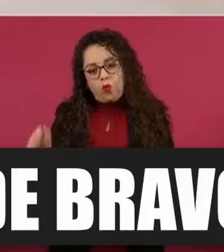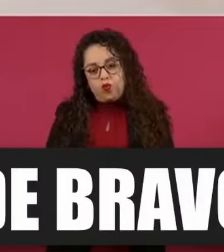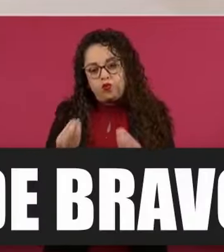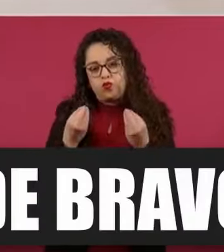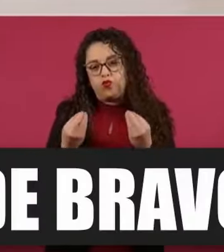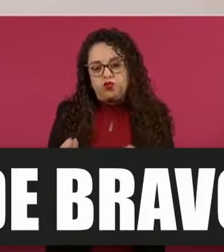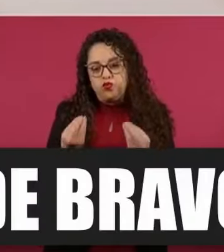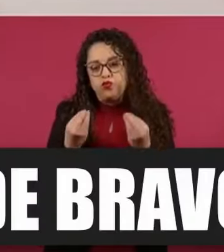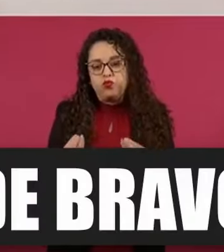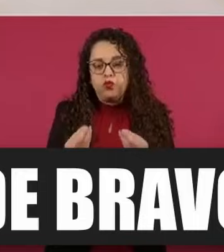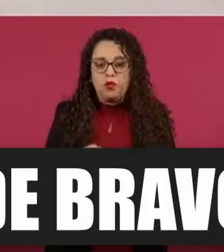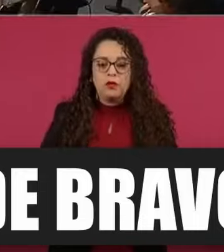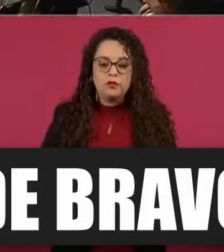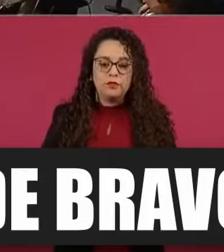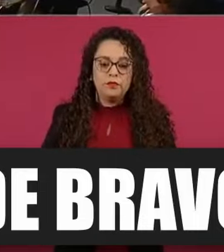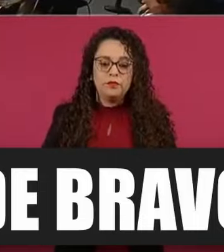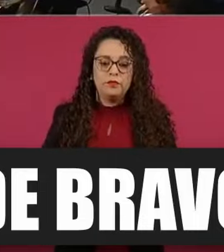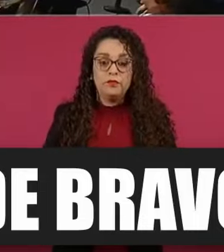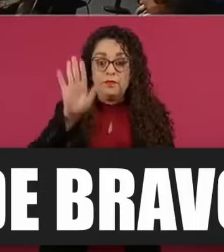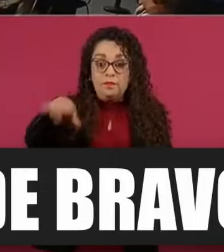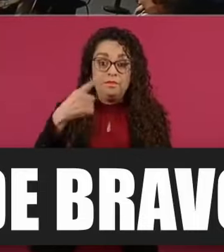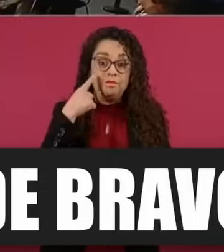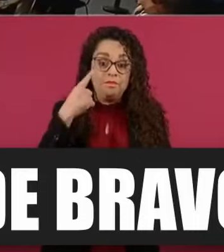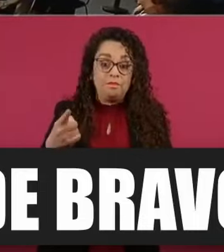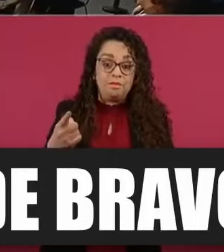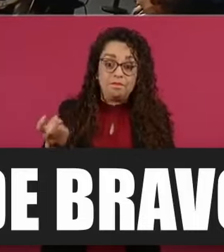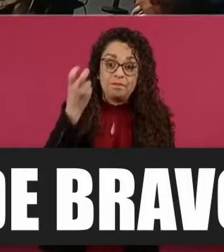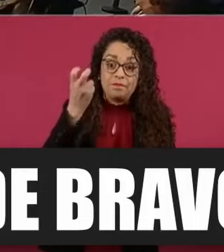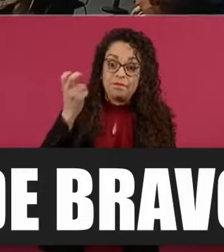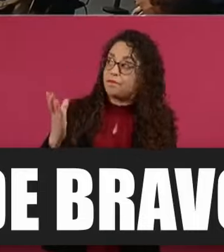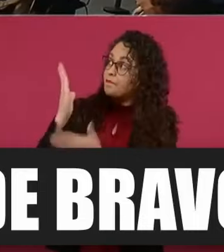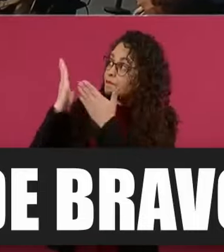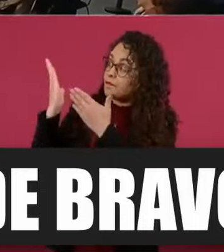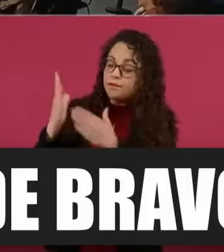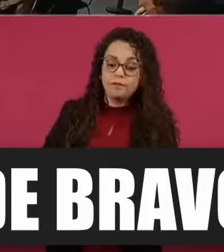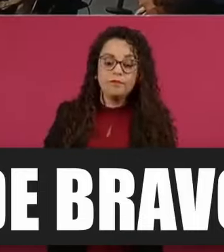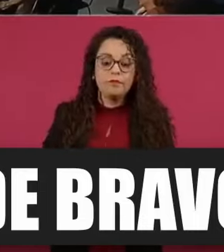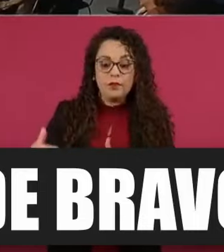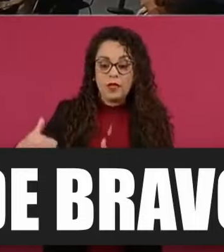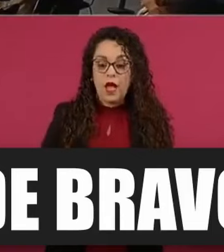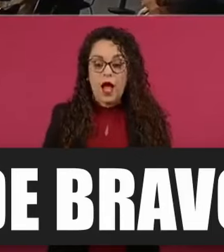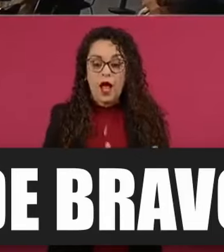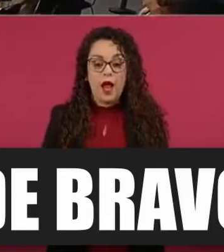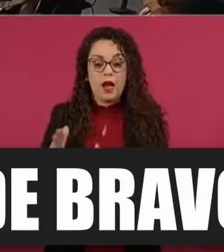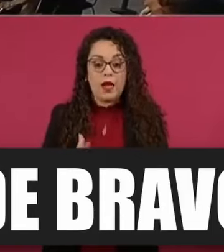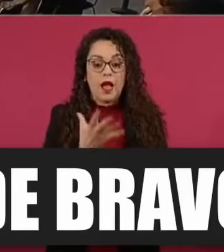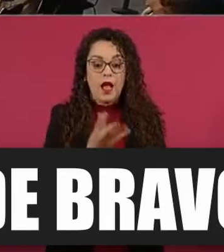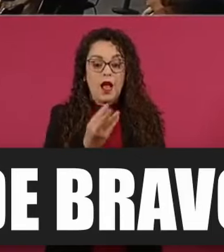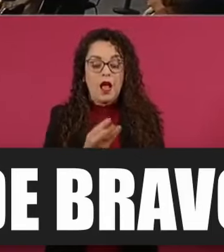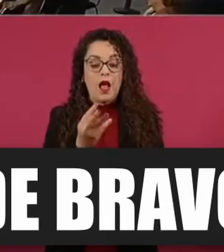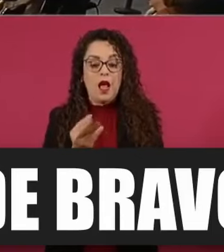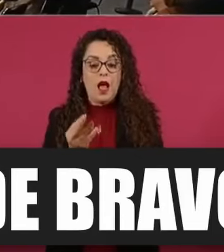les molesta mucho. Miren, dan mantenimiento carretero al ejército.